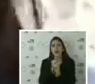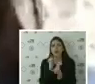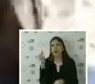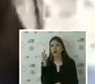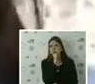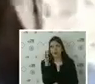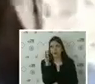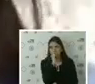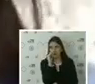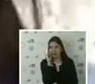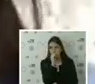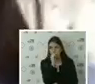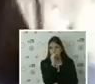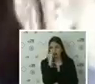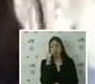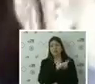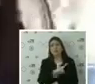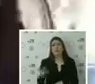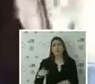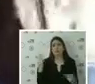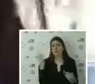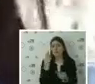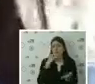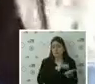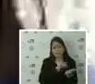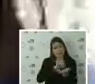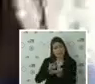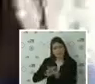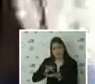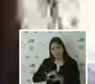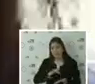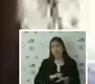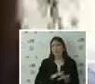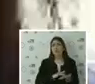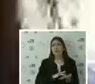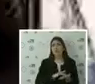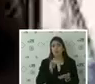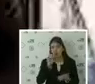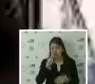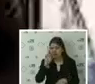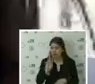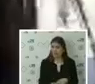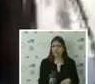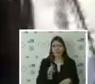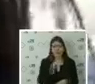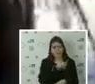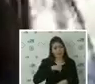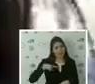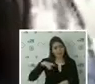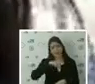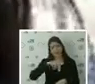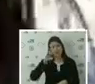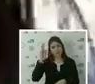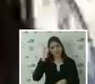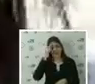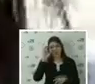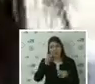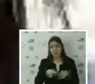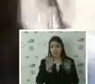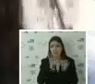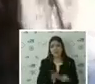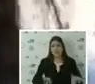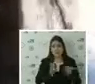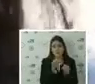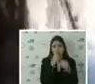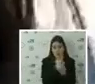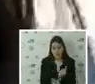para apoyar a las personas que más lo necesitan. Debemos de recordar que es súper importante que todos nuestros niños,